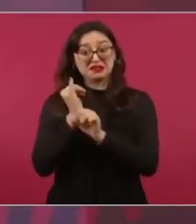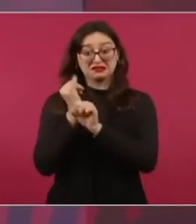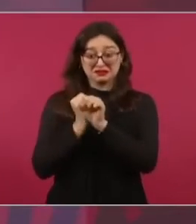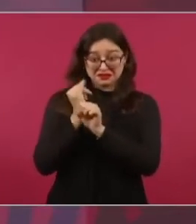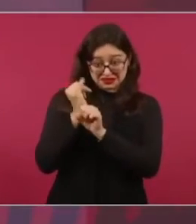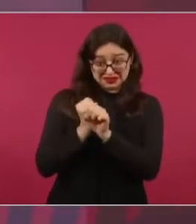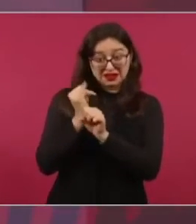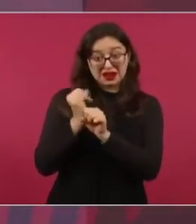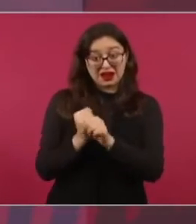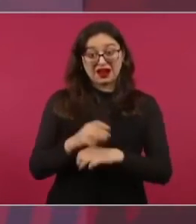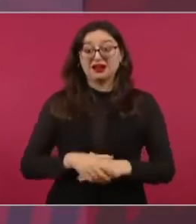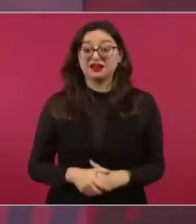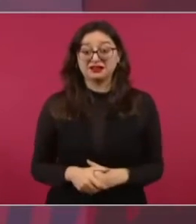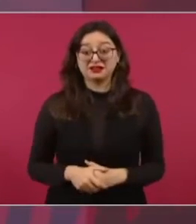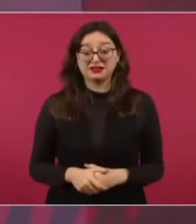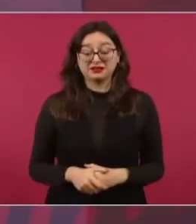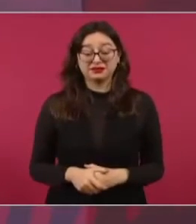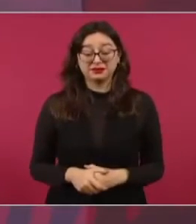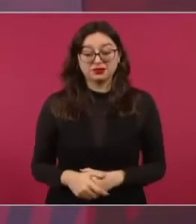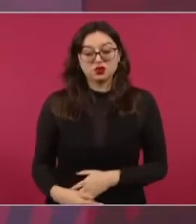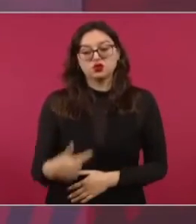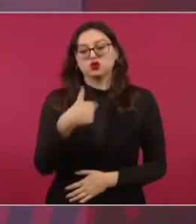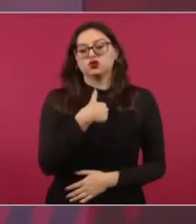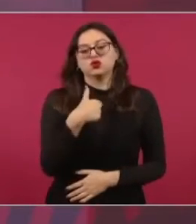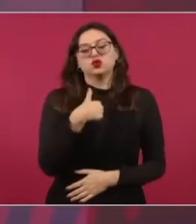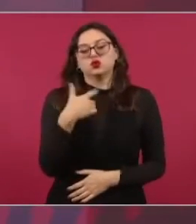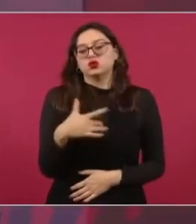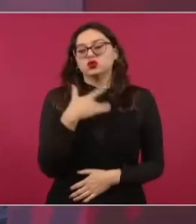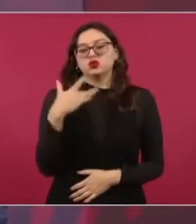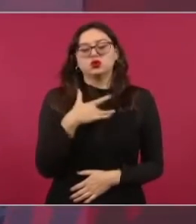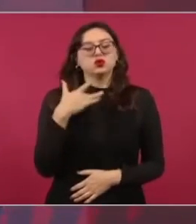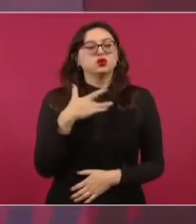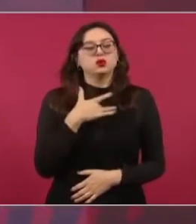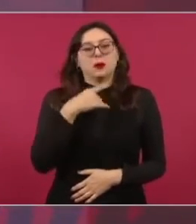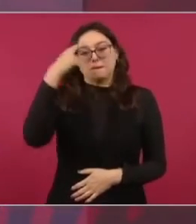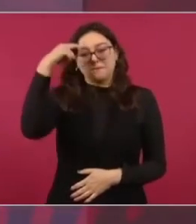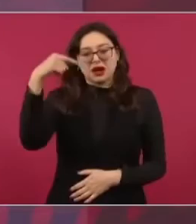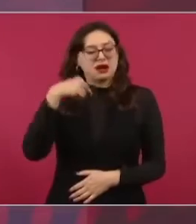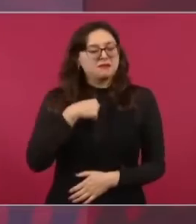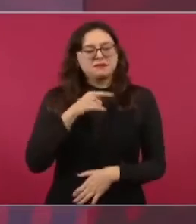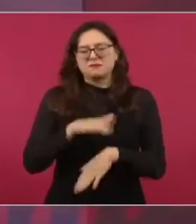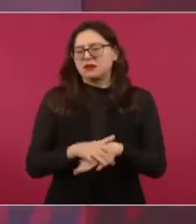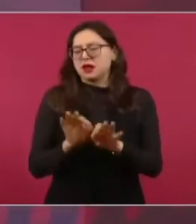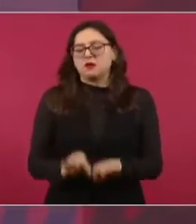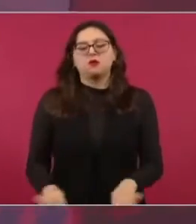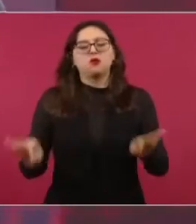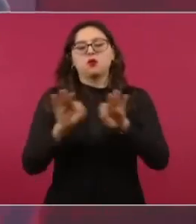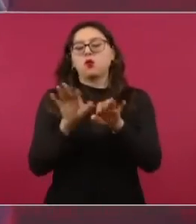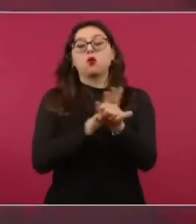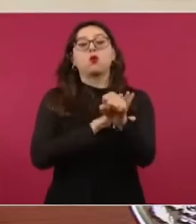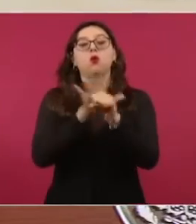A mí lo que me importa es que esto nunca más vuelva